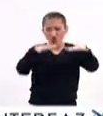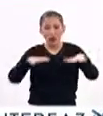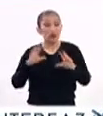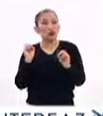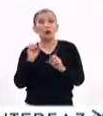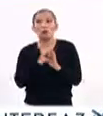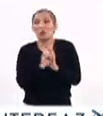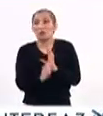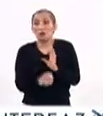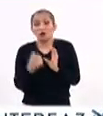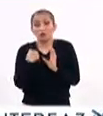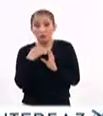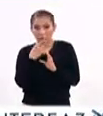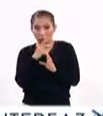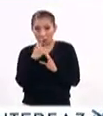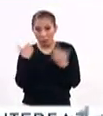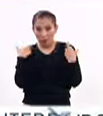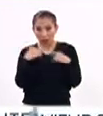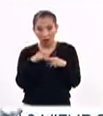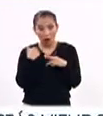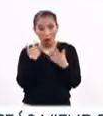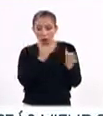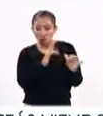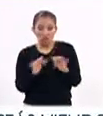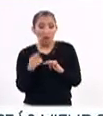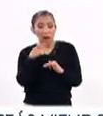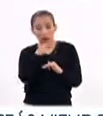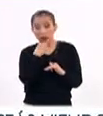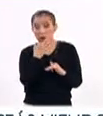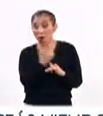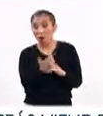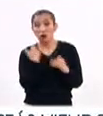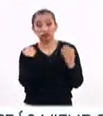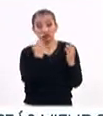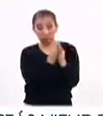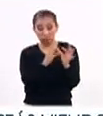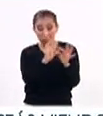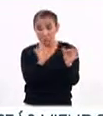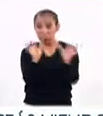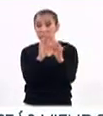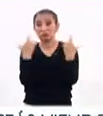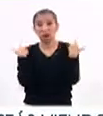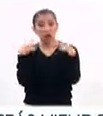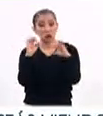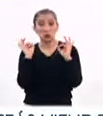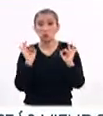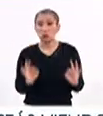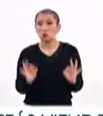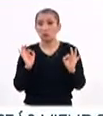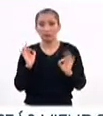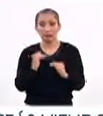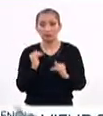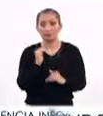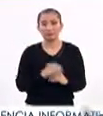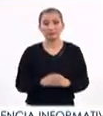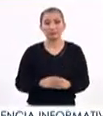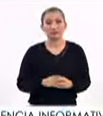por ejemplo, uno de mis mejores maestros, no es un gran concertista, pero yo creo que es uno de los mejores educadores del mundo. Por ejemplo.